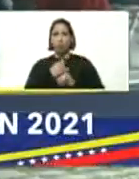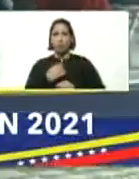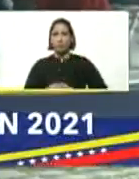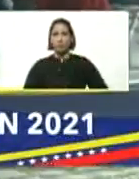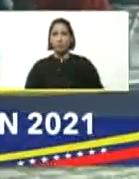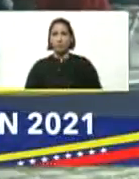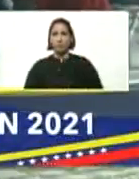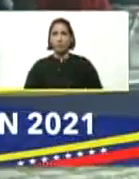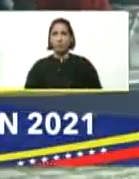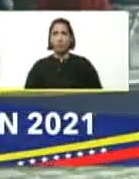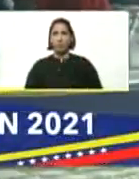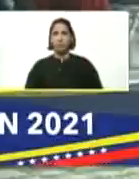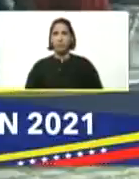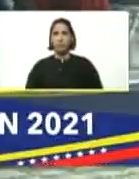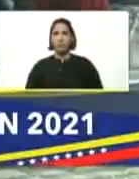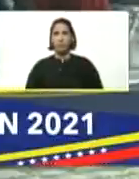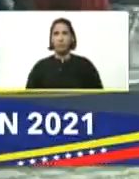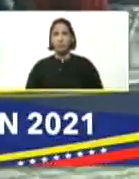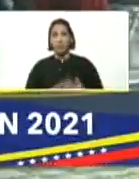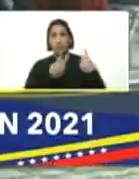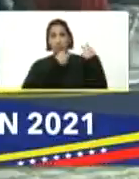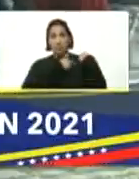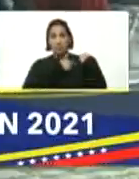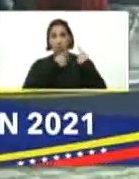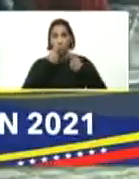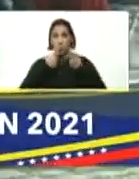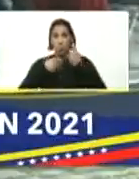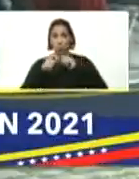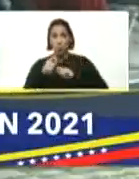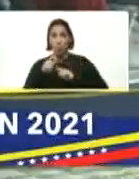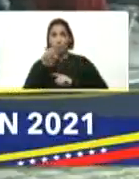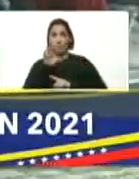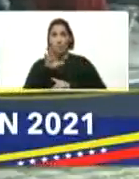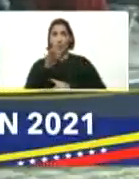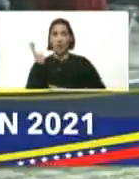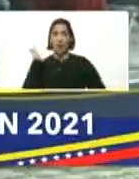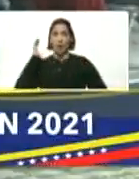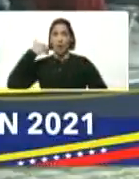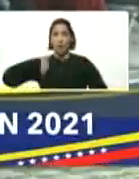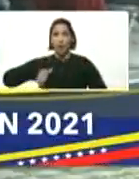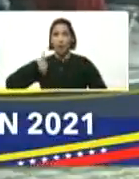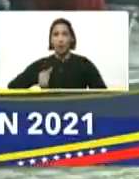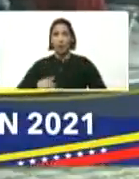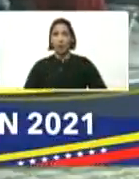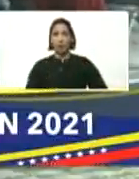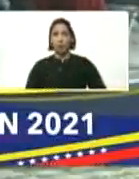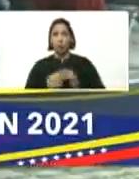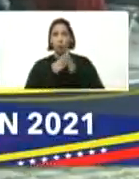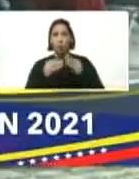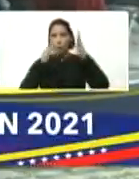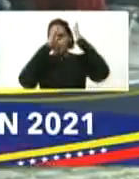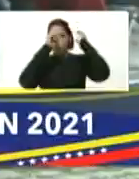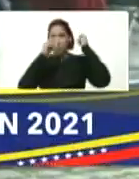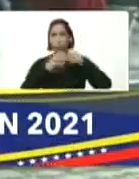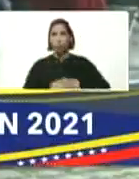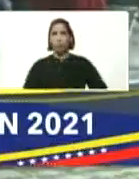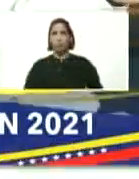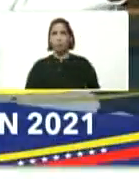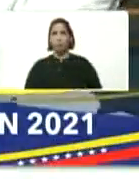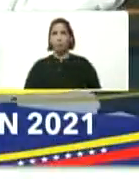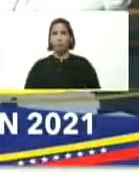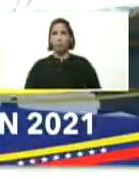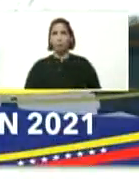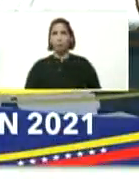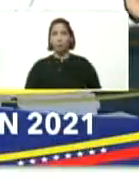y el encargado de negocios de la República Argentina. A todos los embajadores,